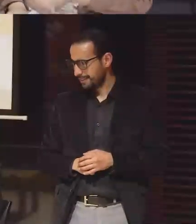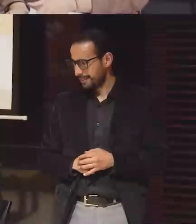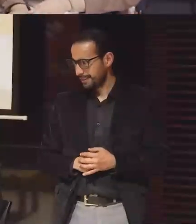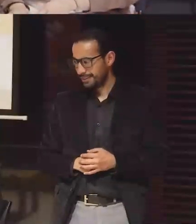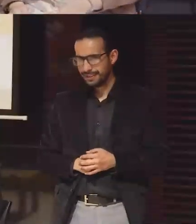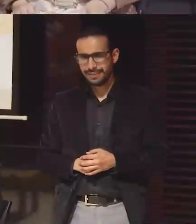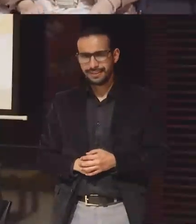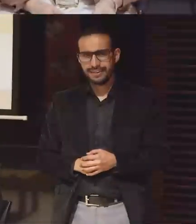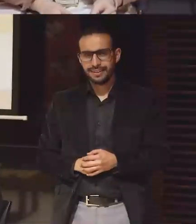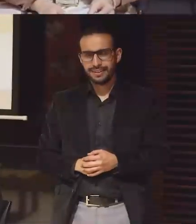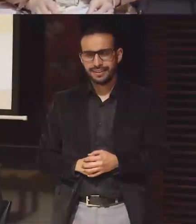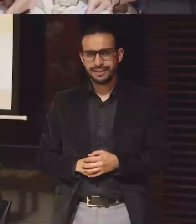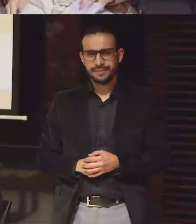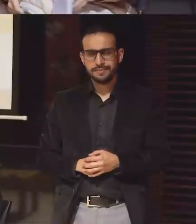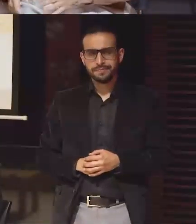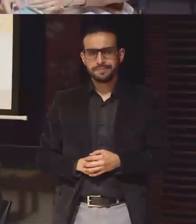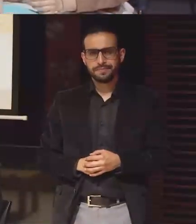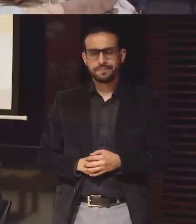Mira, yo quisiera